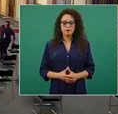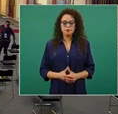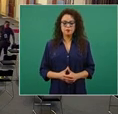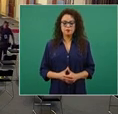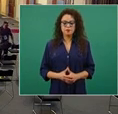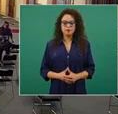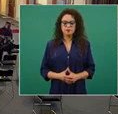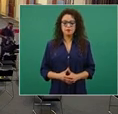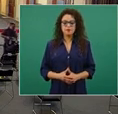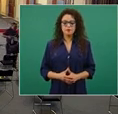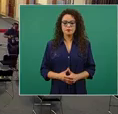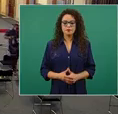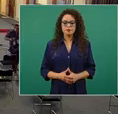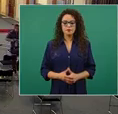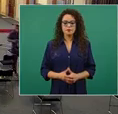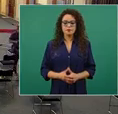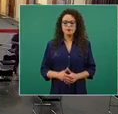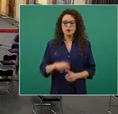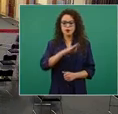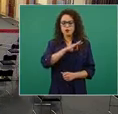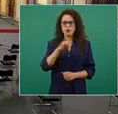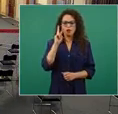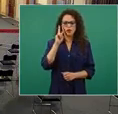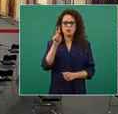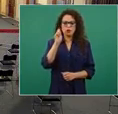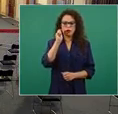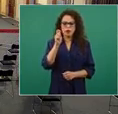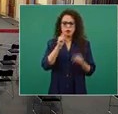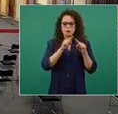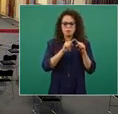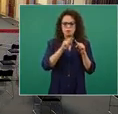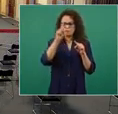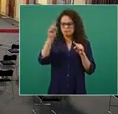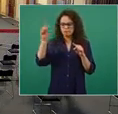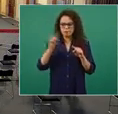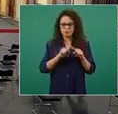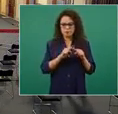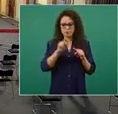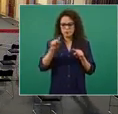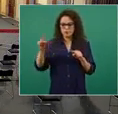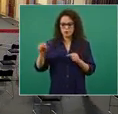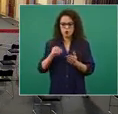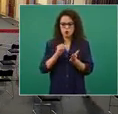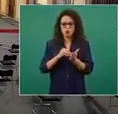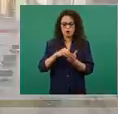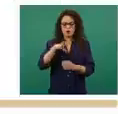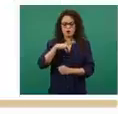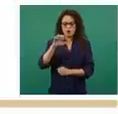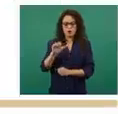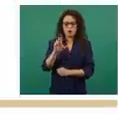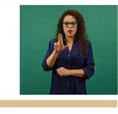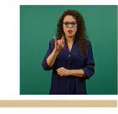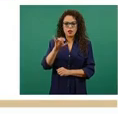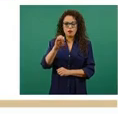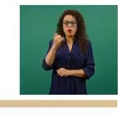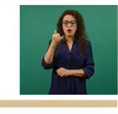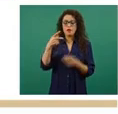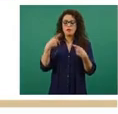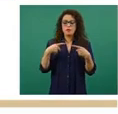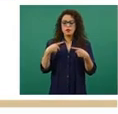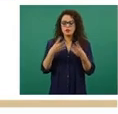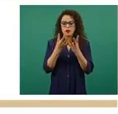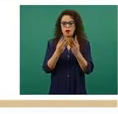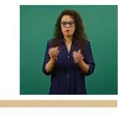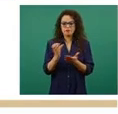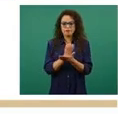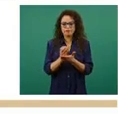Esta gráfica que nos representa los casos incidentes, activos, estimados y las personas recuperadas,